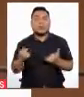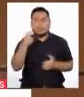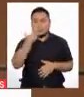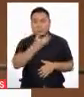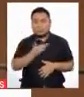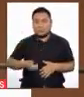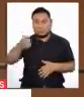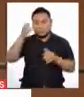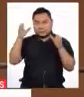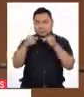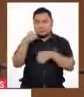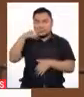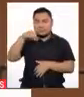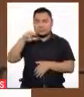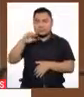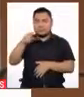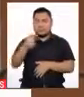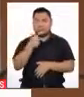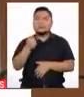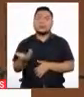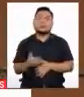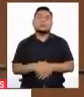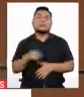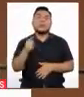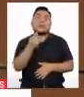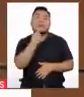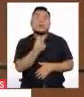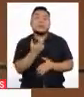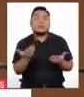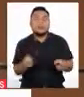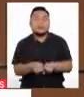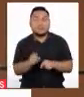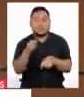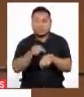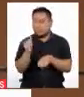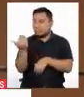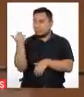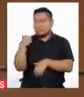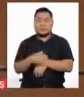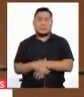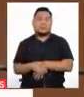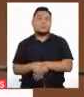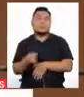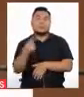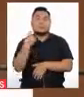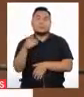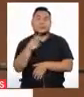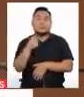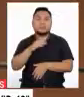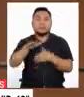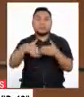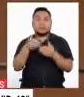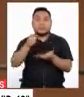del Congreso, Manuel Merino de Lama, ha señalado hace unas horas que, tras el